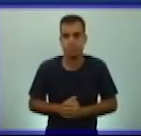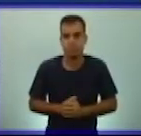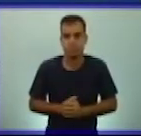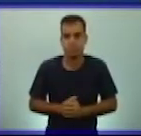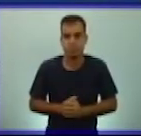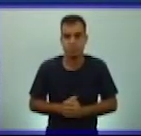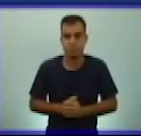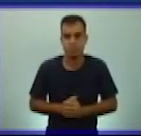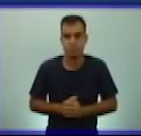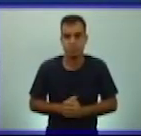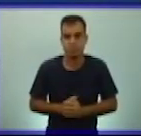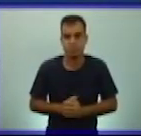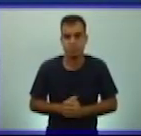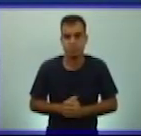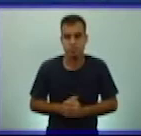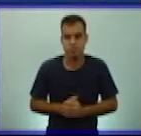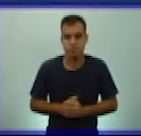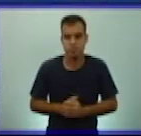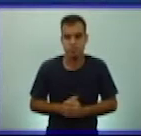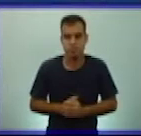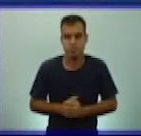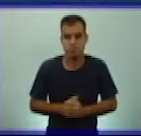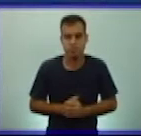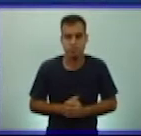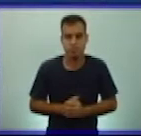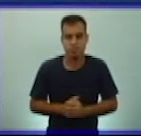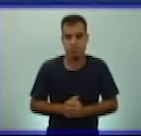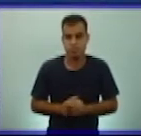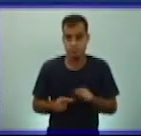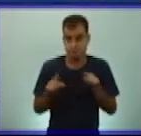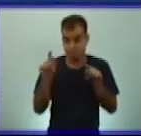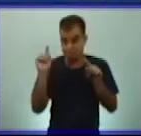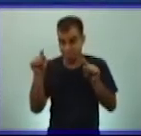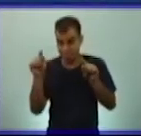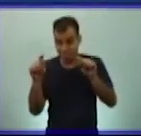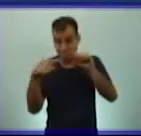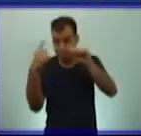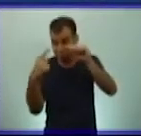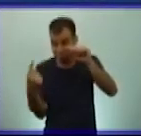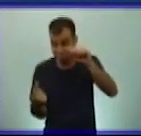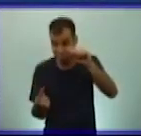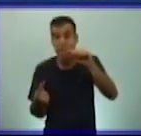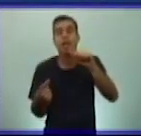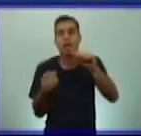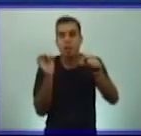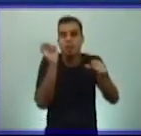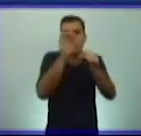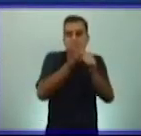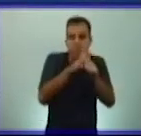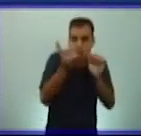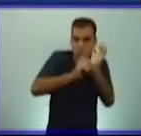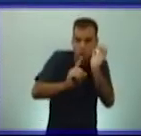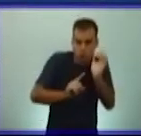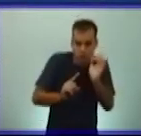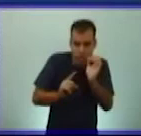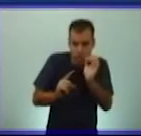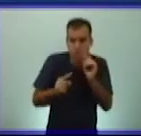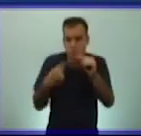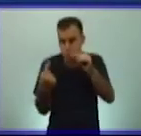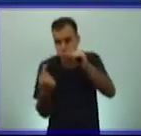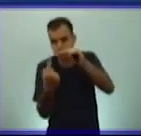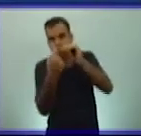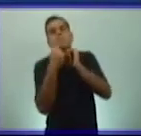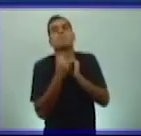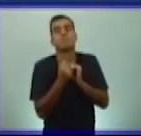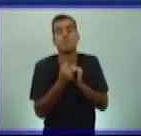enrollado comenzaría a circular corriente. Pero muy importante que nosotros en las unidades anteriores